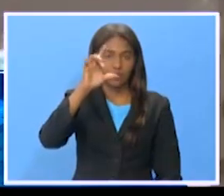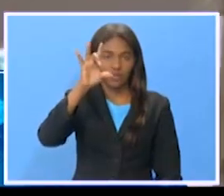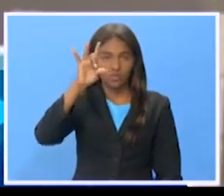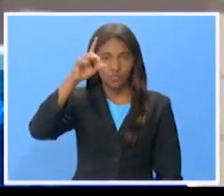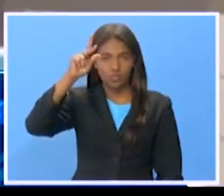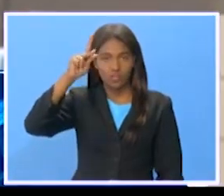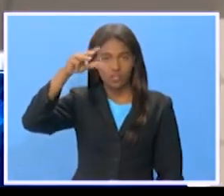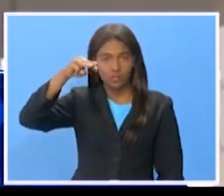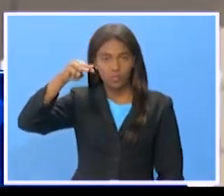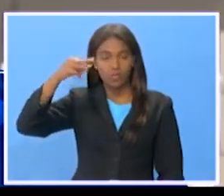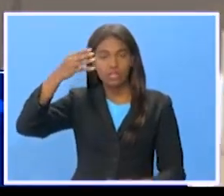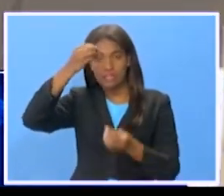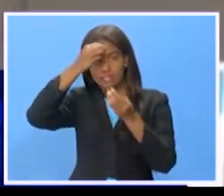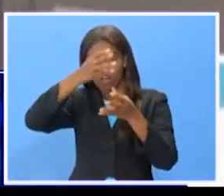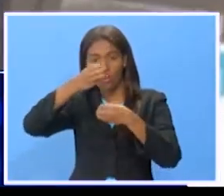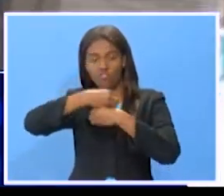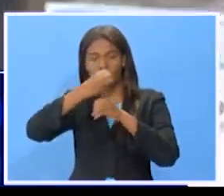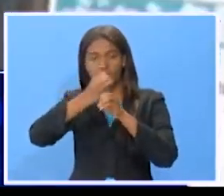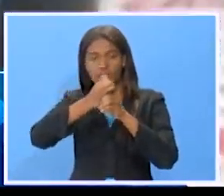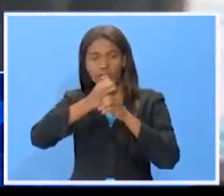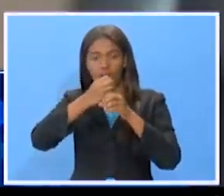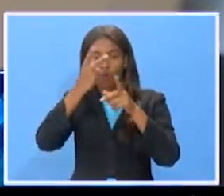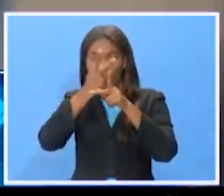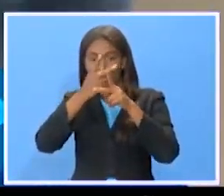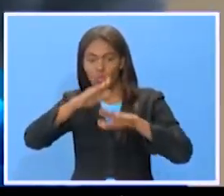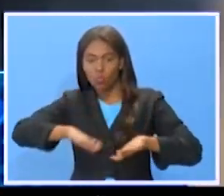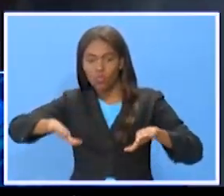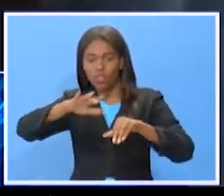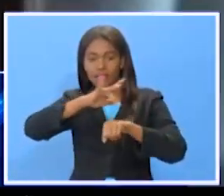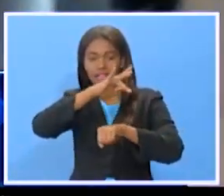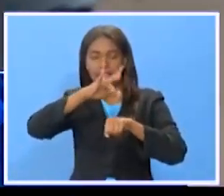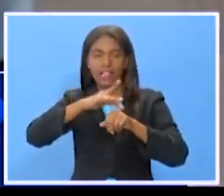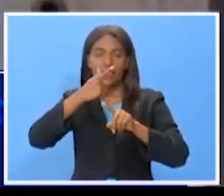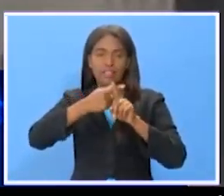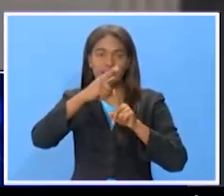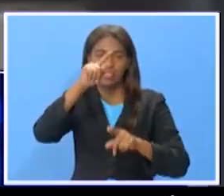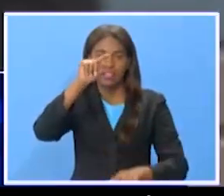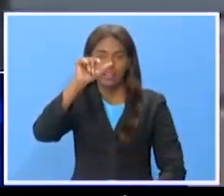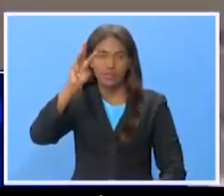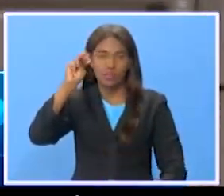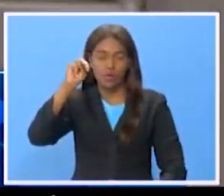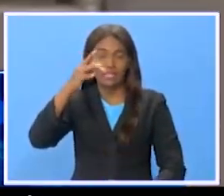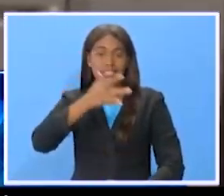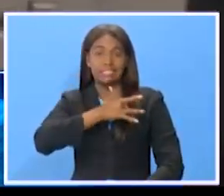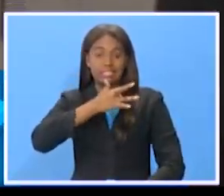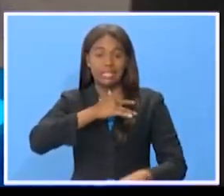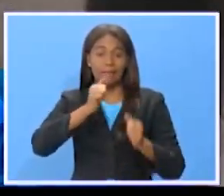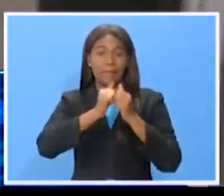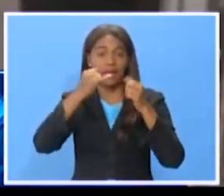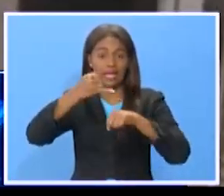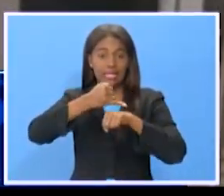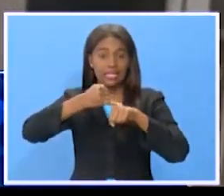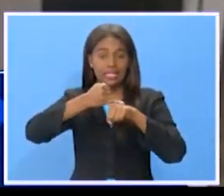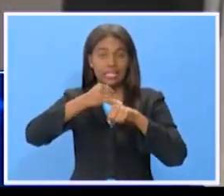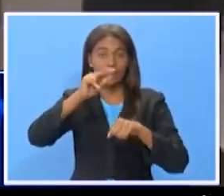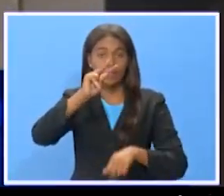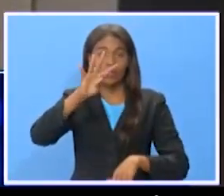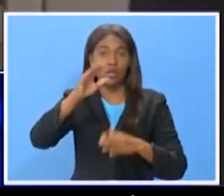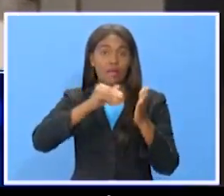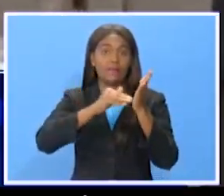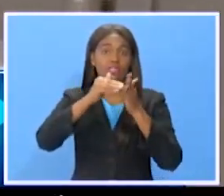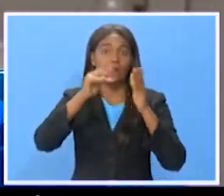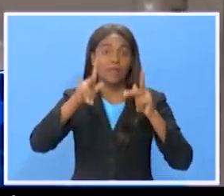kilómetros, según indicó la Oficina Meteorológica Central de Taiwán. Se sintió en la mayor parte de la isla de 24 millones